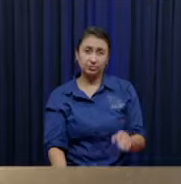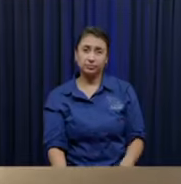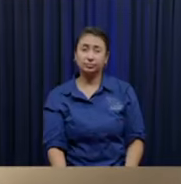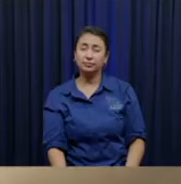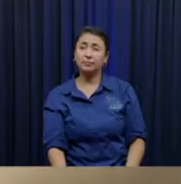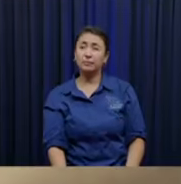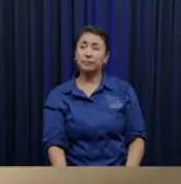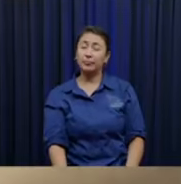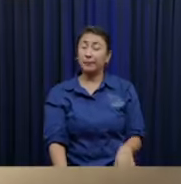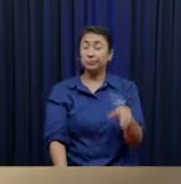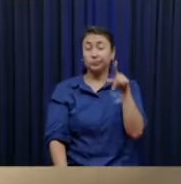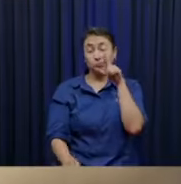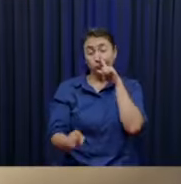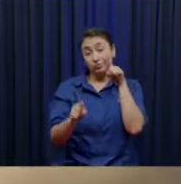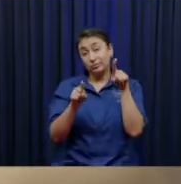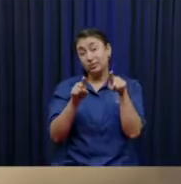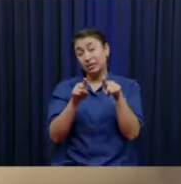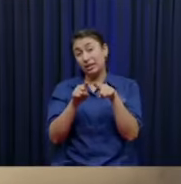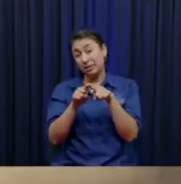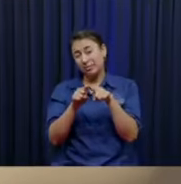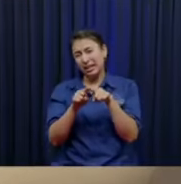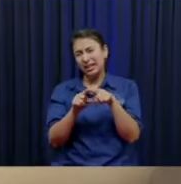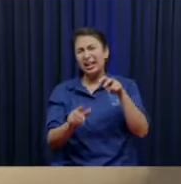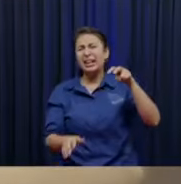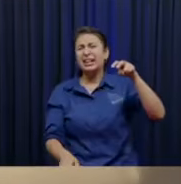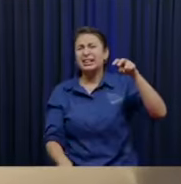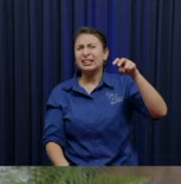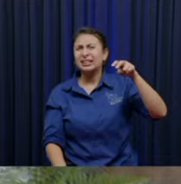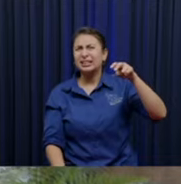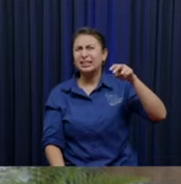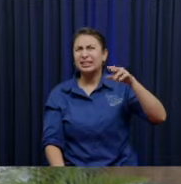es algo que no es bíblico, ha cansado el camino.